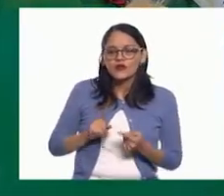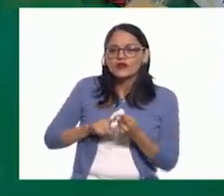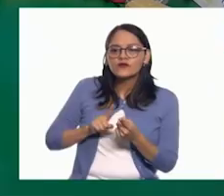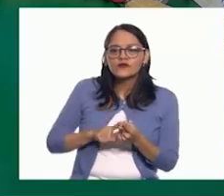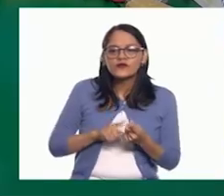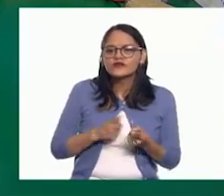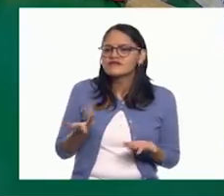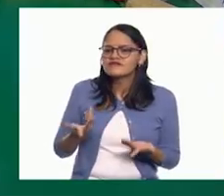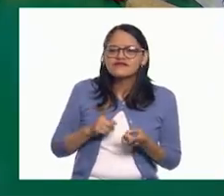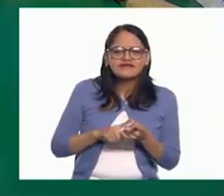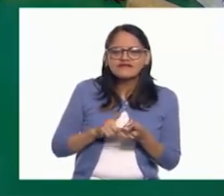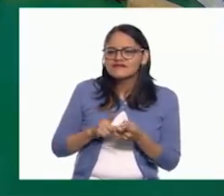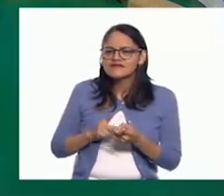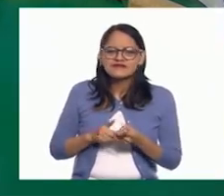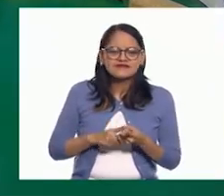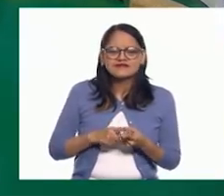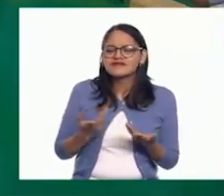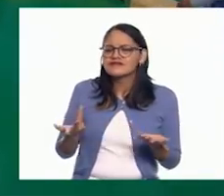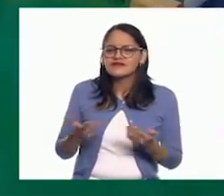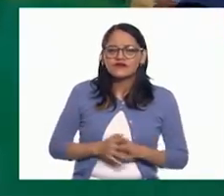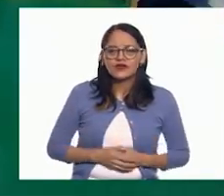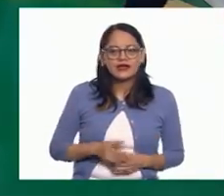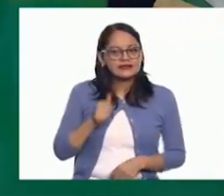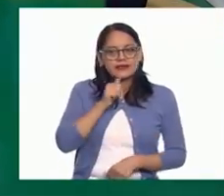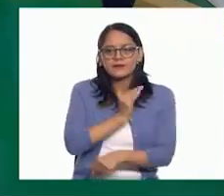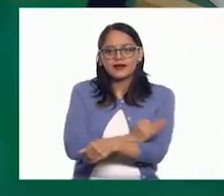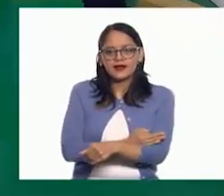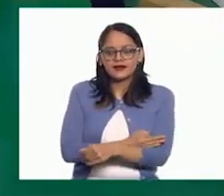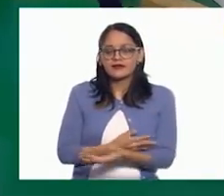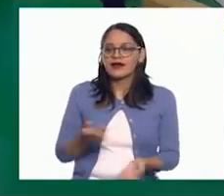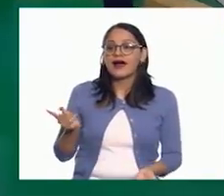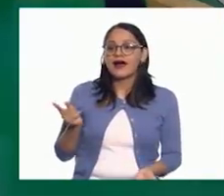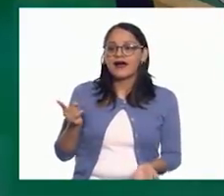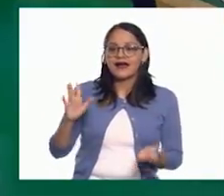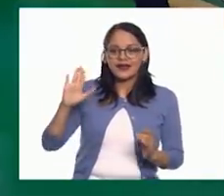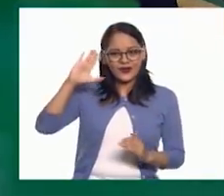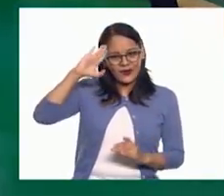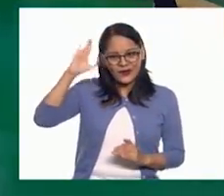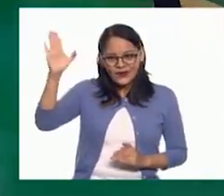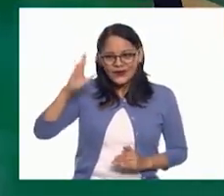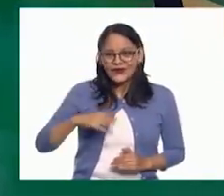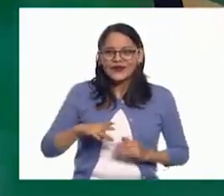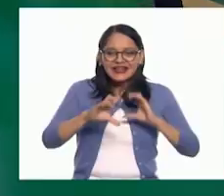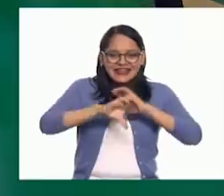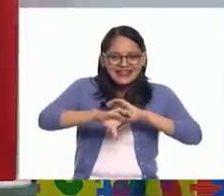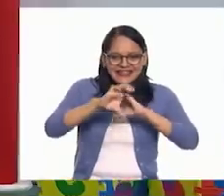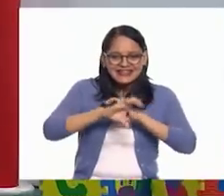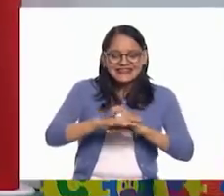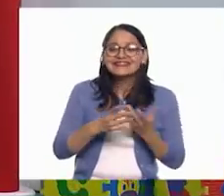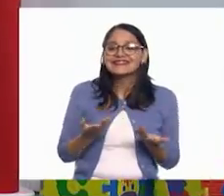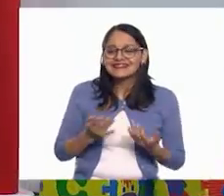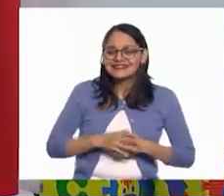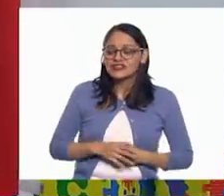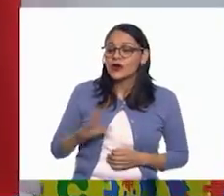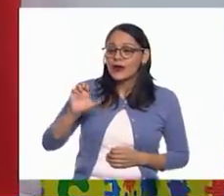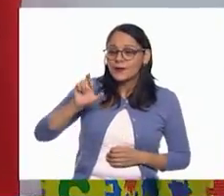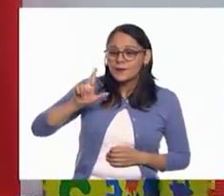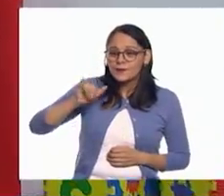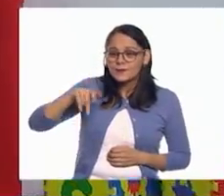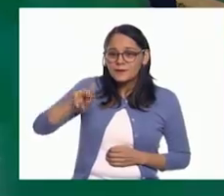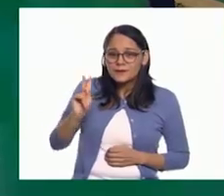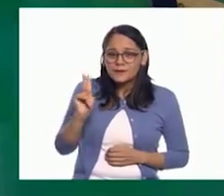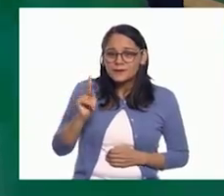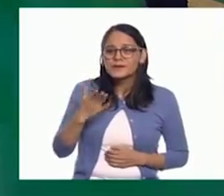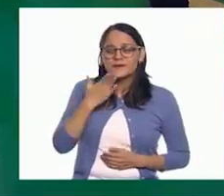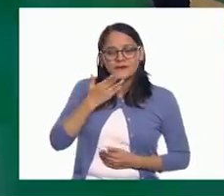estarán? ¿Dónde estarán estos muchachos? Siempre ya... ¡Ah! ¡Hola! ¡Hola, don Cantalicio! ¡Eric! Pero... ¡Eric! ¿Qué